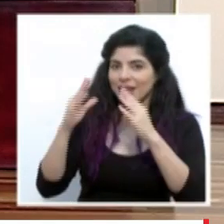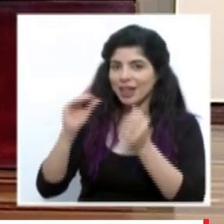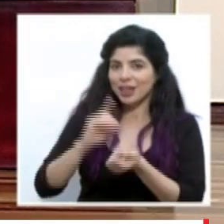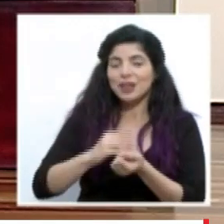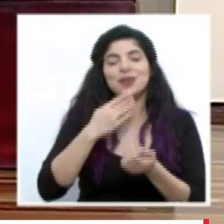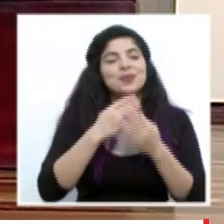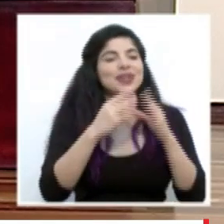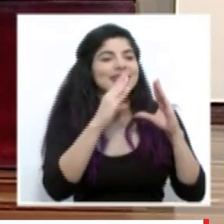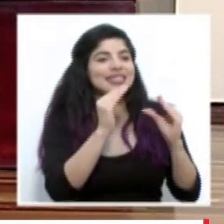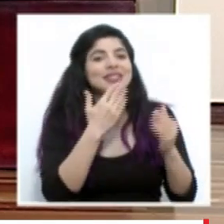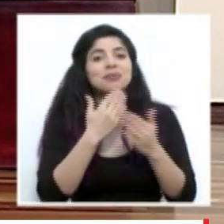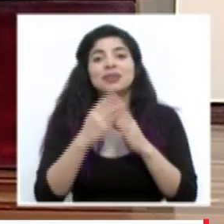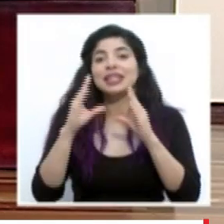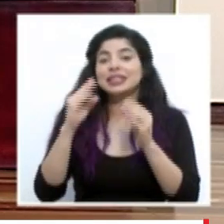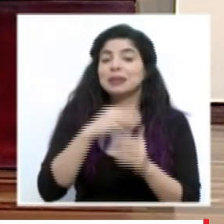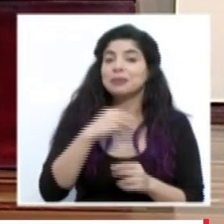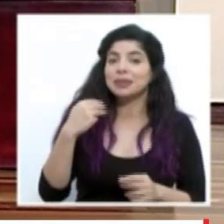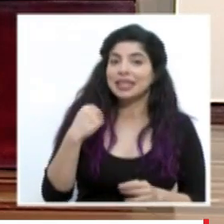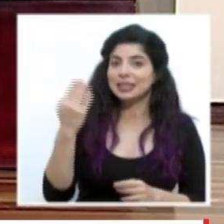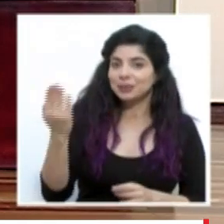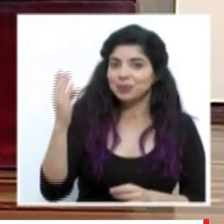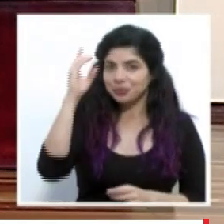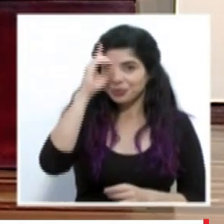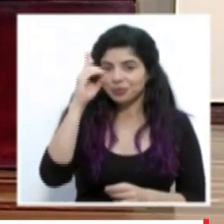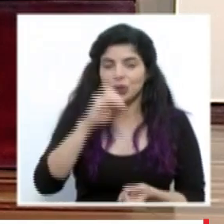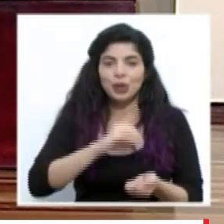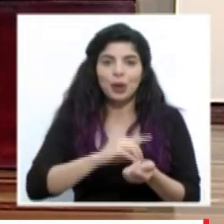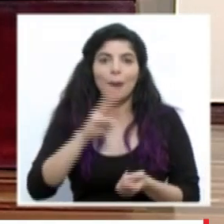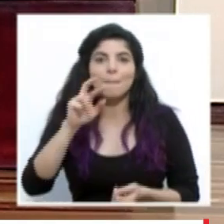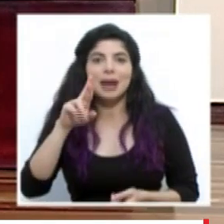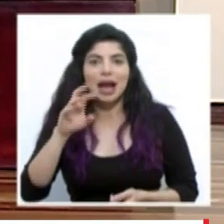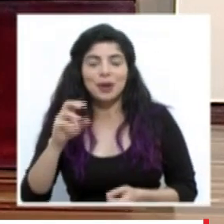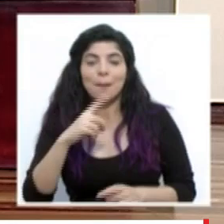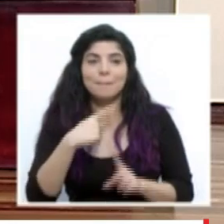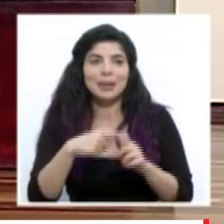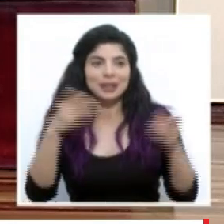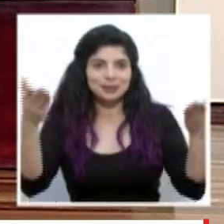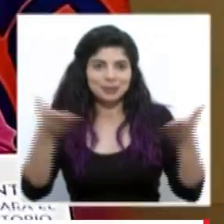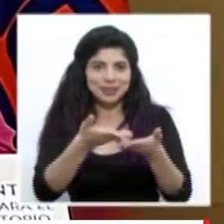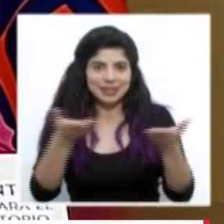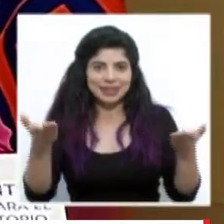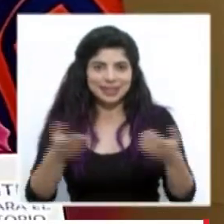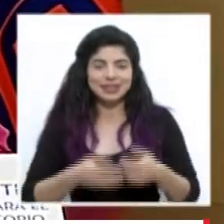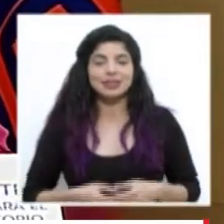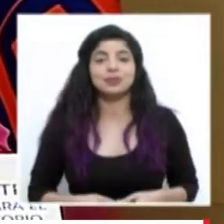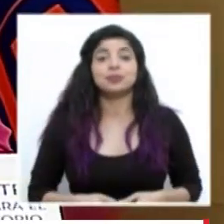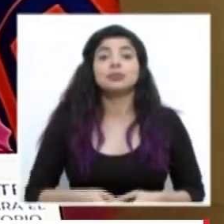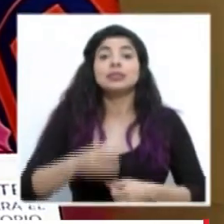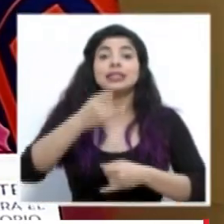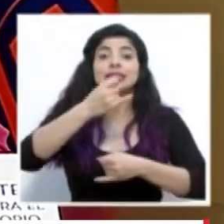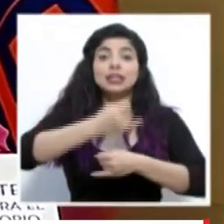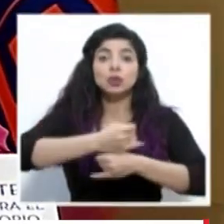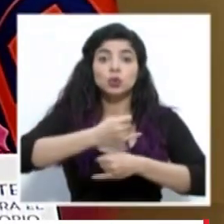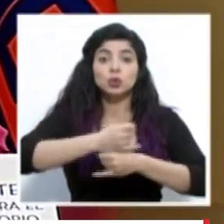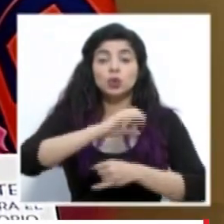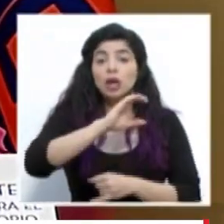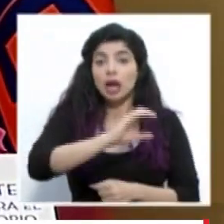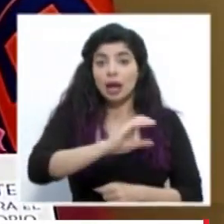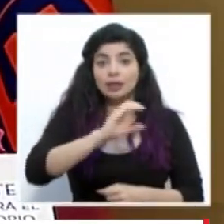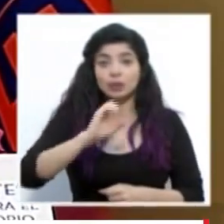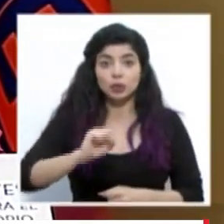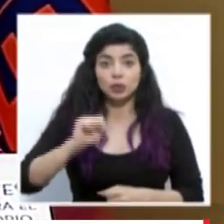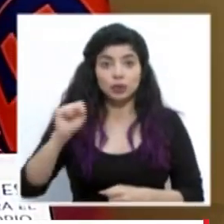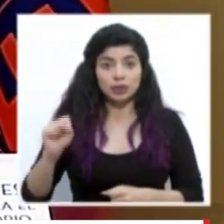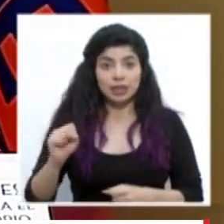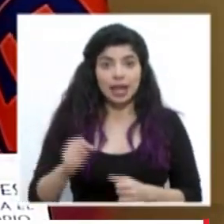Buenas tardes al señor ministro Daniel Salas, al doctor Mario Ruiz y a los presentes. La institución, la Caja